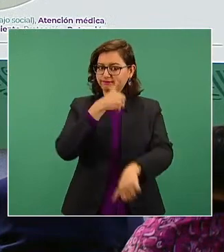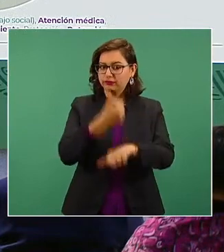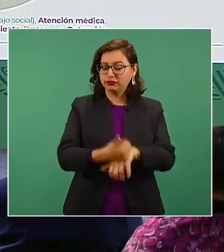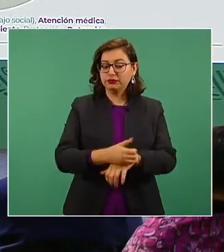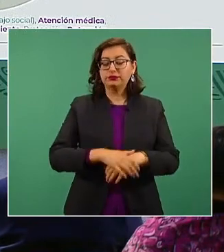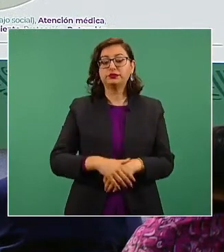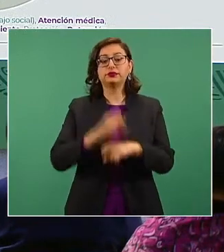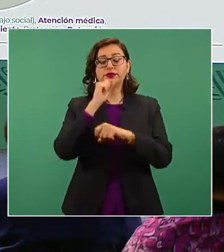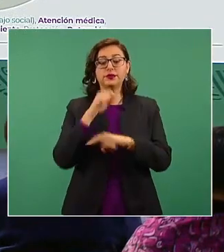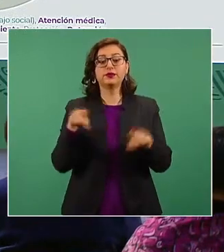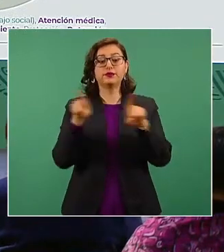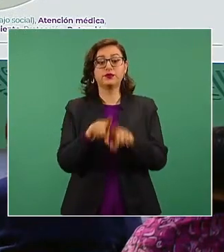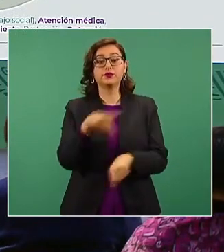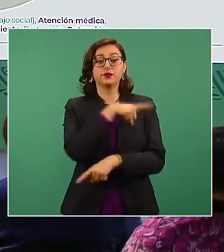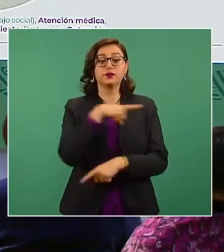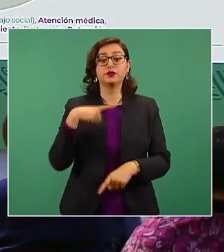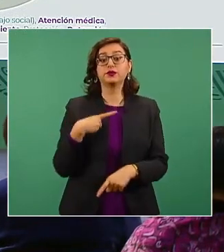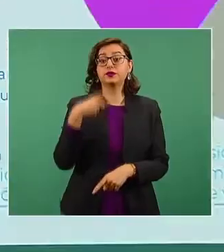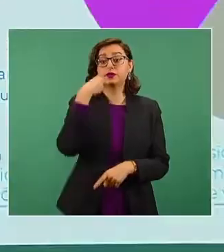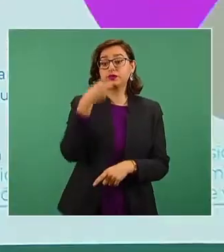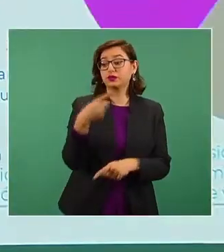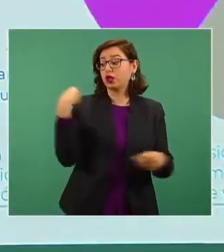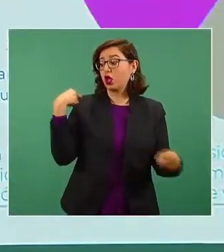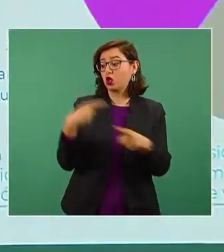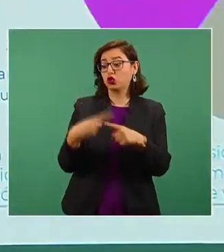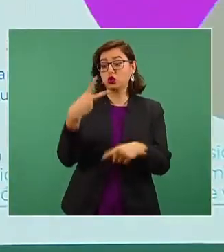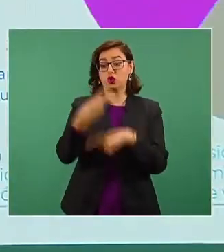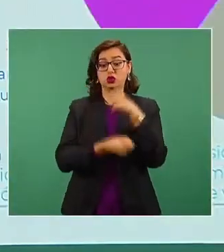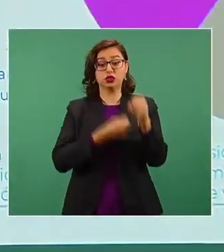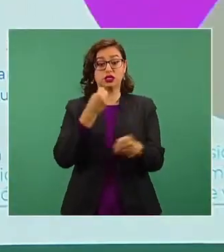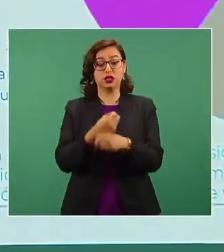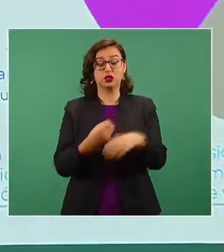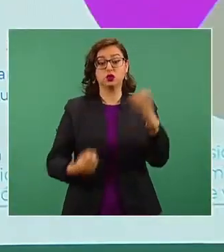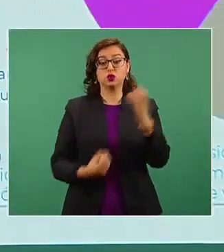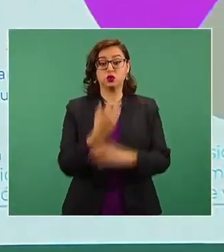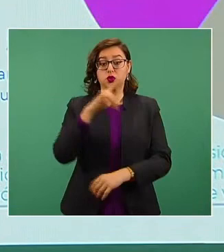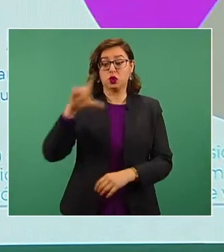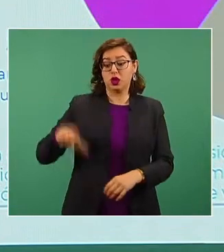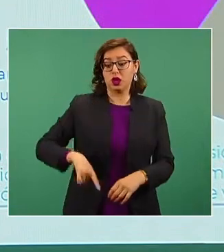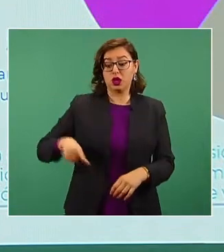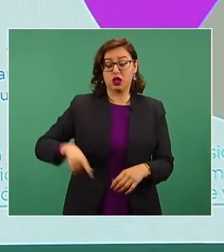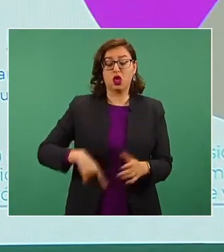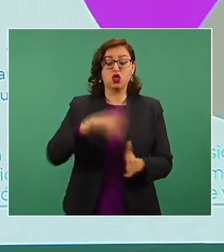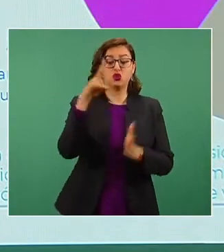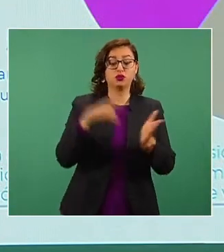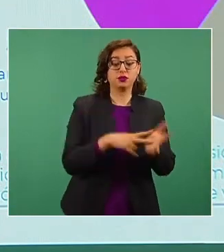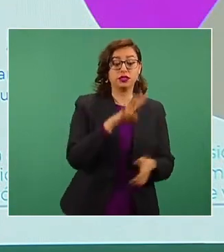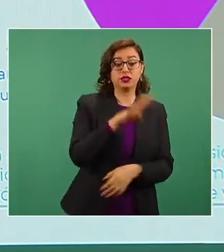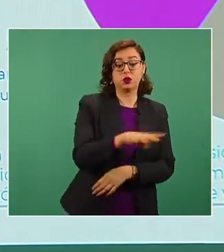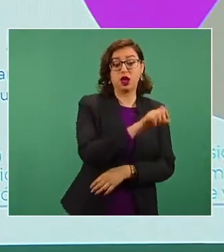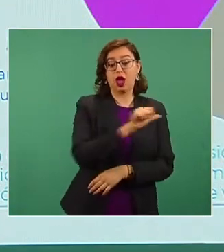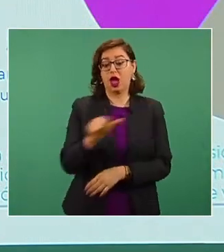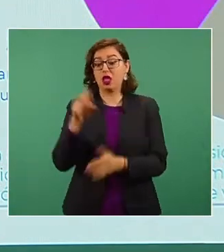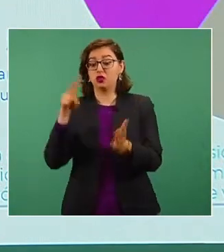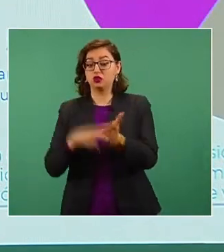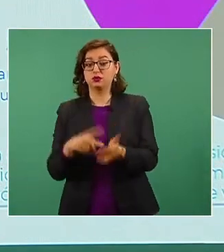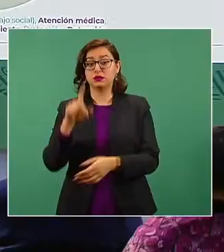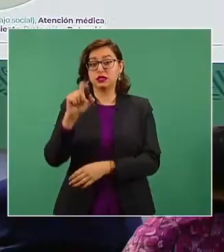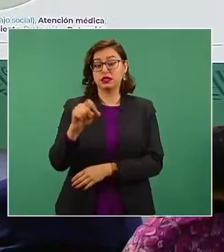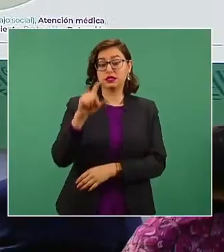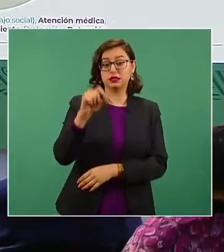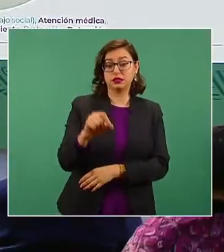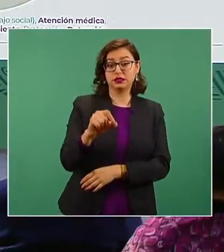esta administración hubo un incremento entre el 2019 y 2020, hubo un incremento